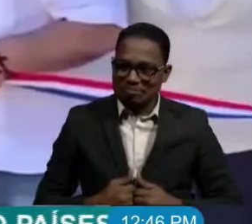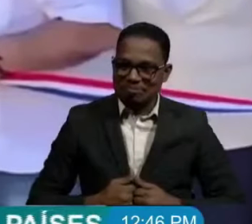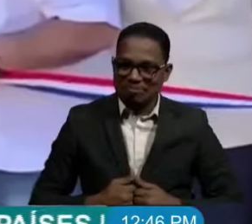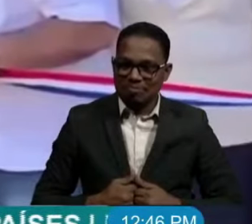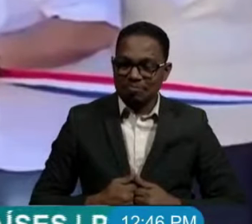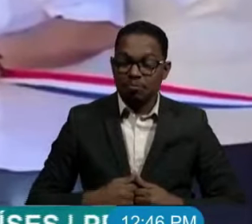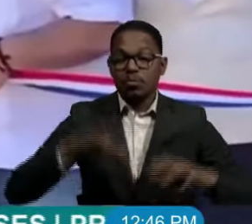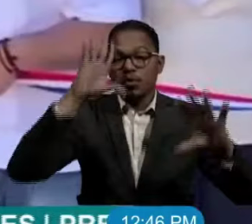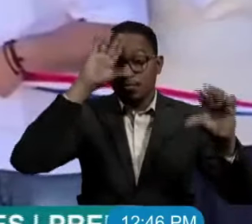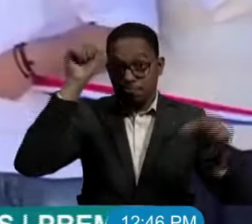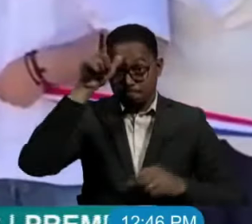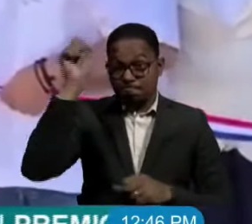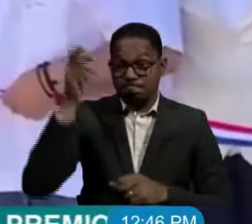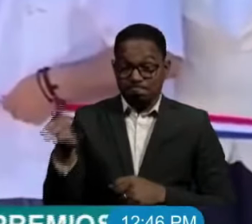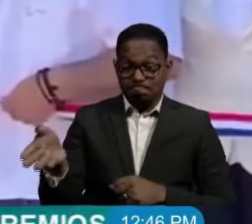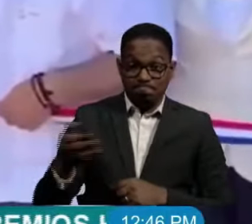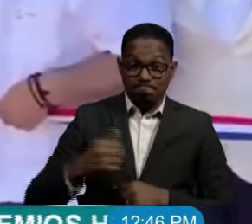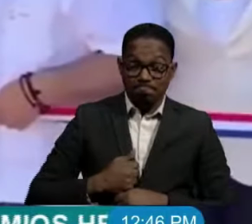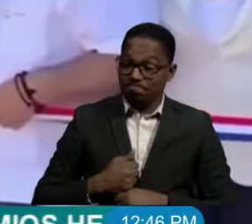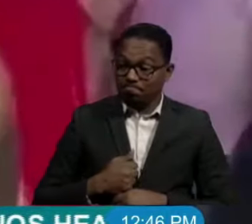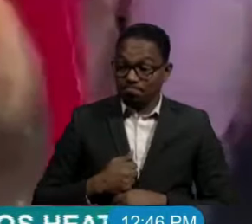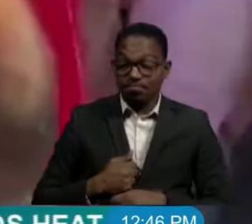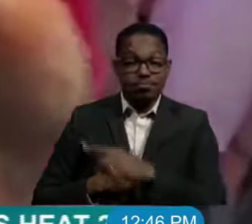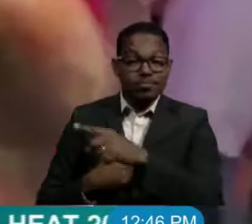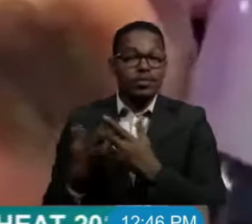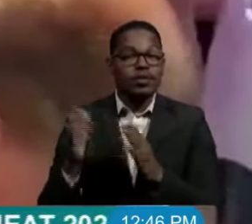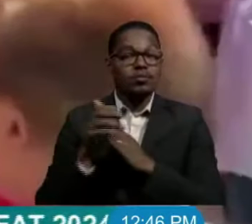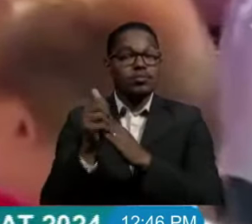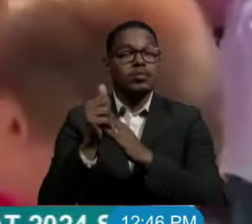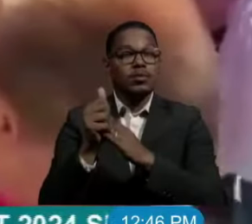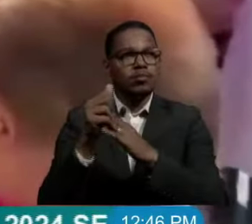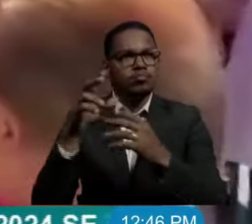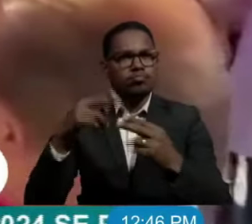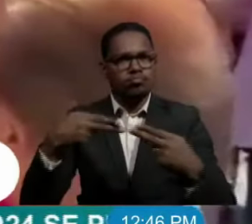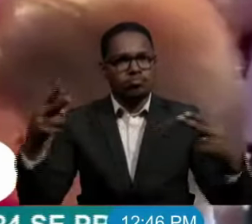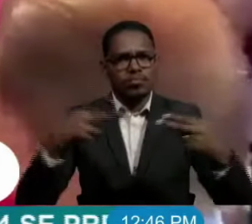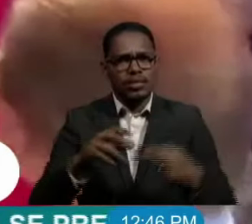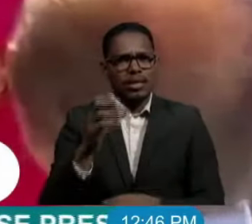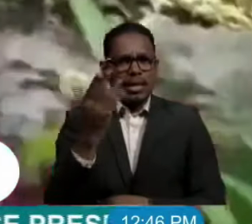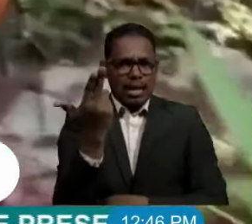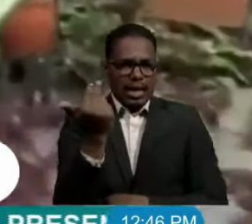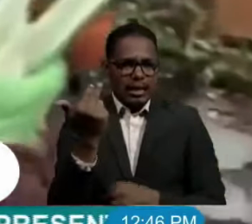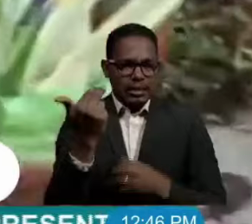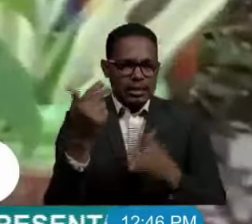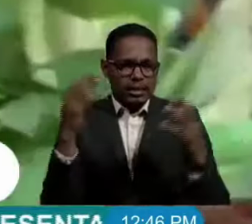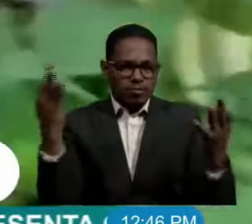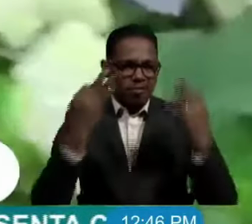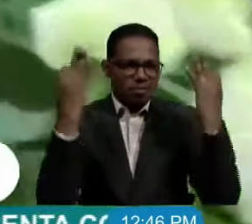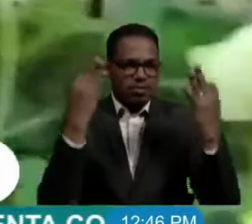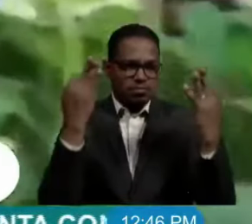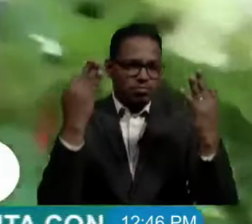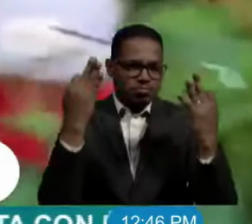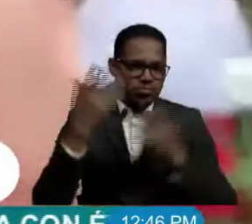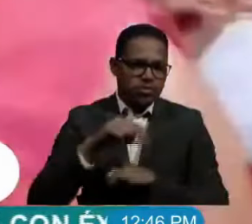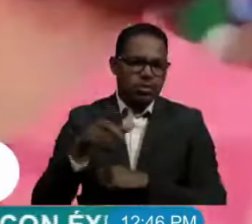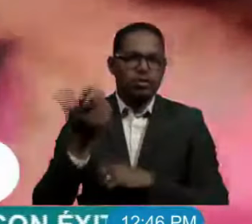El presidente de la República, Luis Abinader, encabezó la inauguración de la 13ª versión del Festival de las Flores